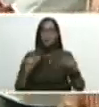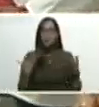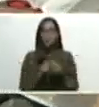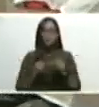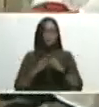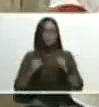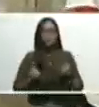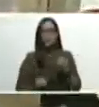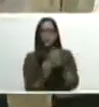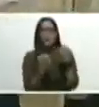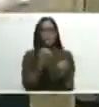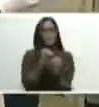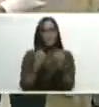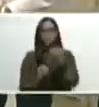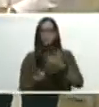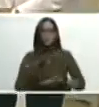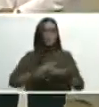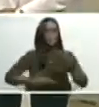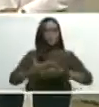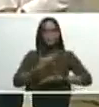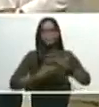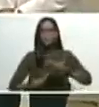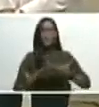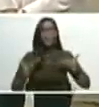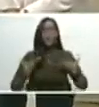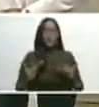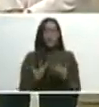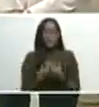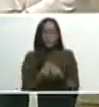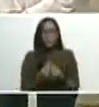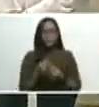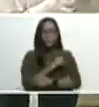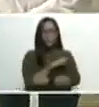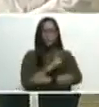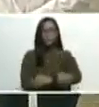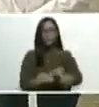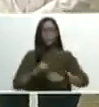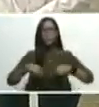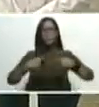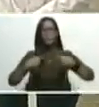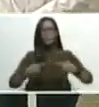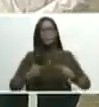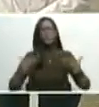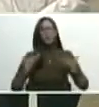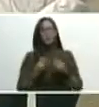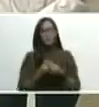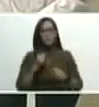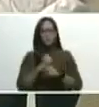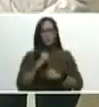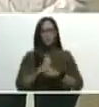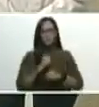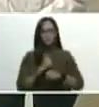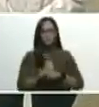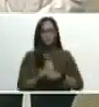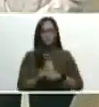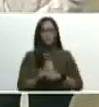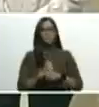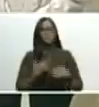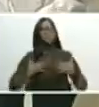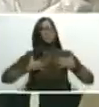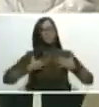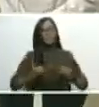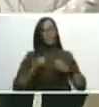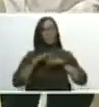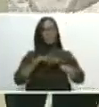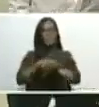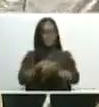mano, todos poniendo el hombro, junto al poder popular, junto a los trabajadores, para recuperar integralmente.